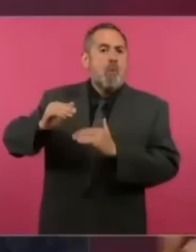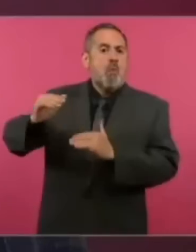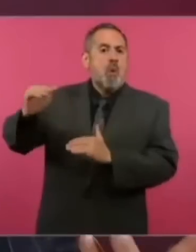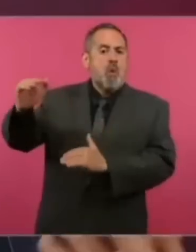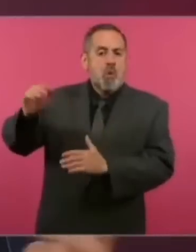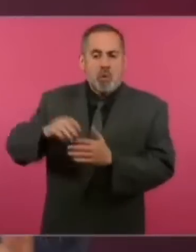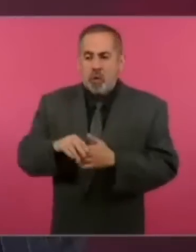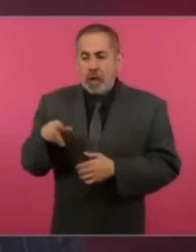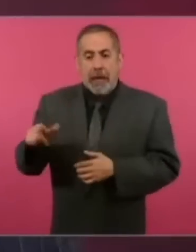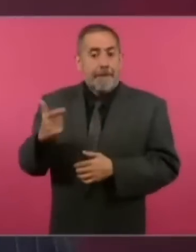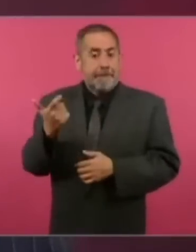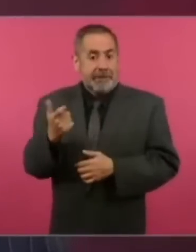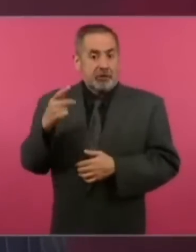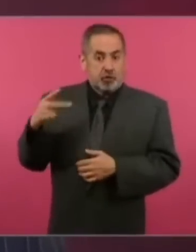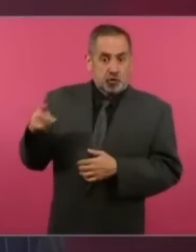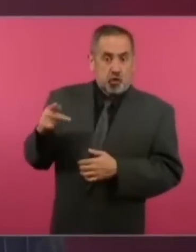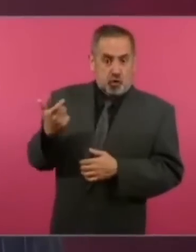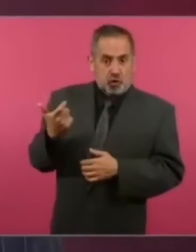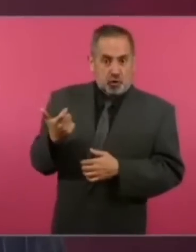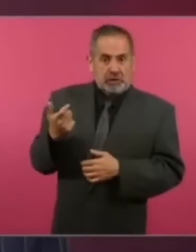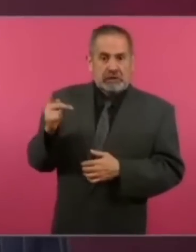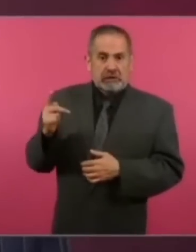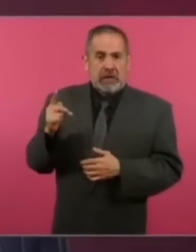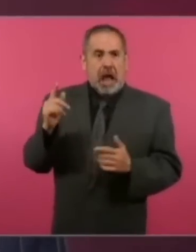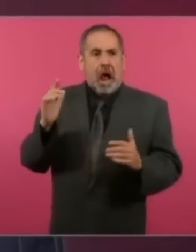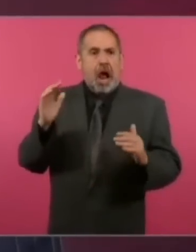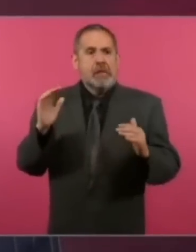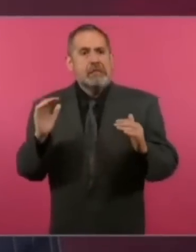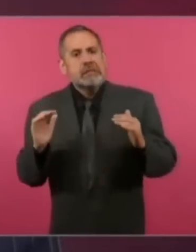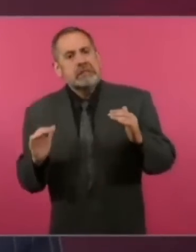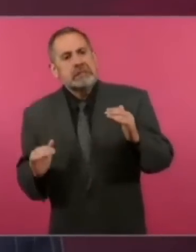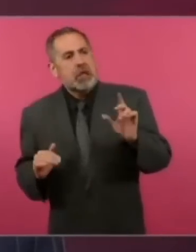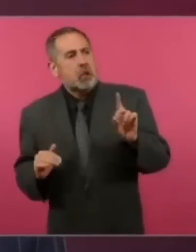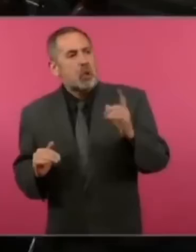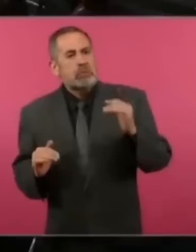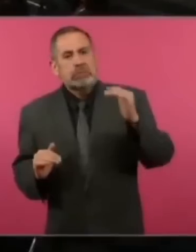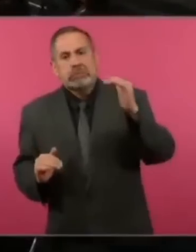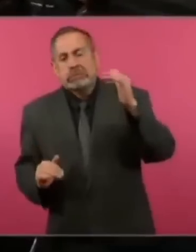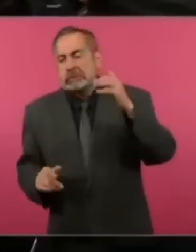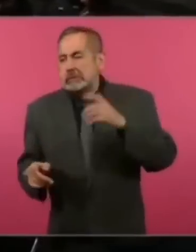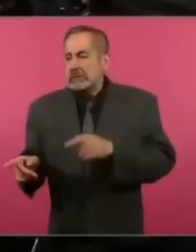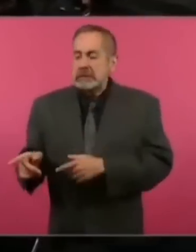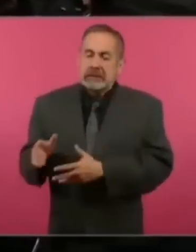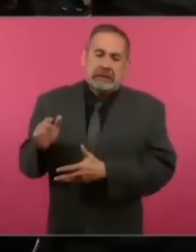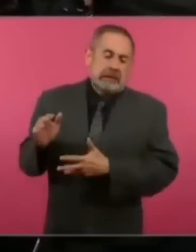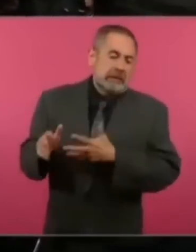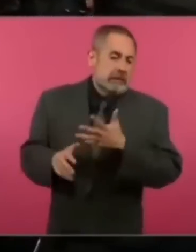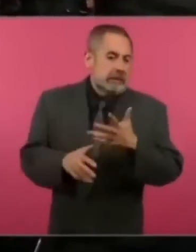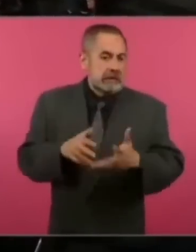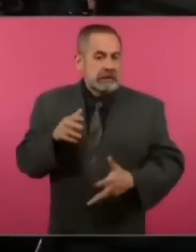la devaluación de la moneda argentina,